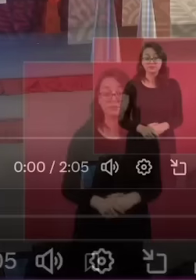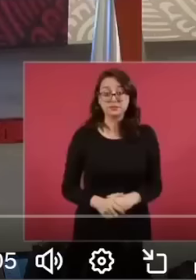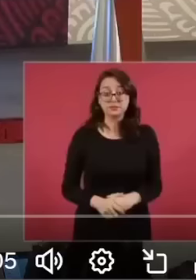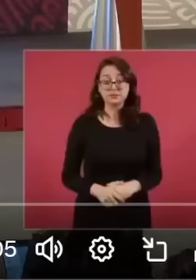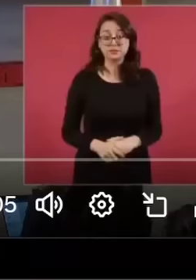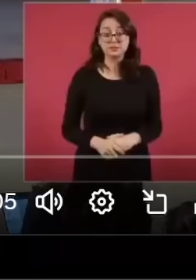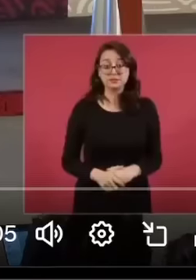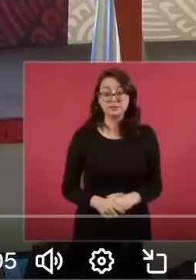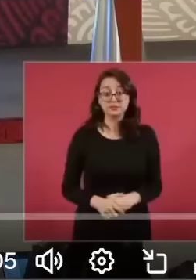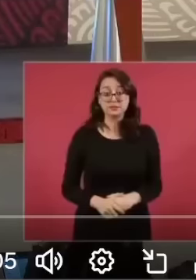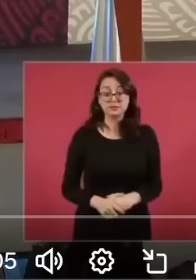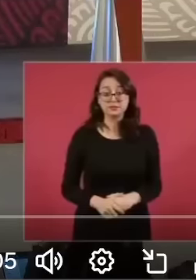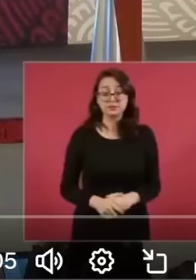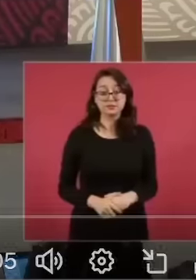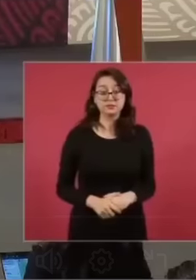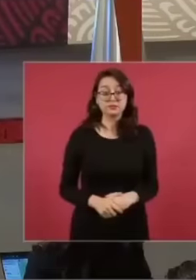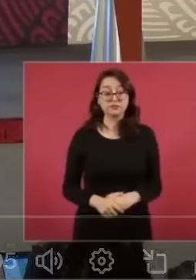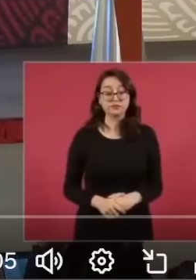involucran a la familia.